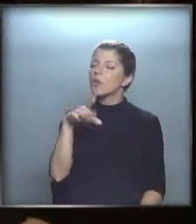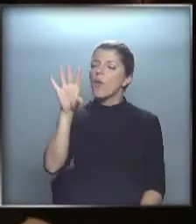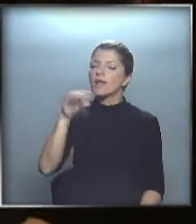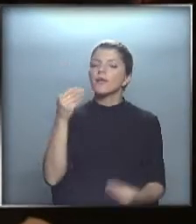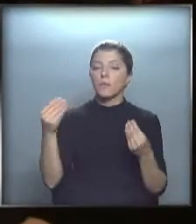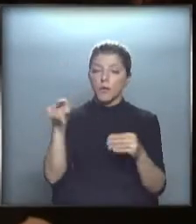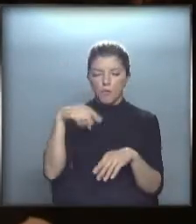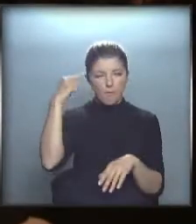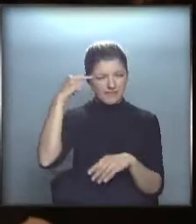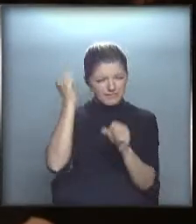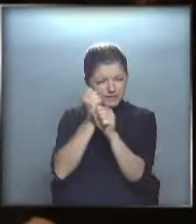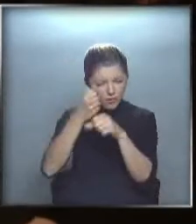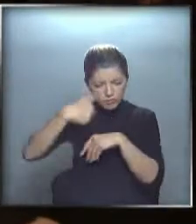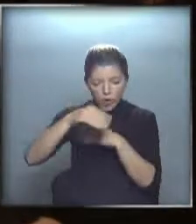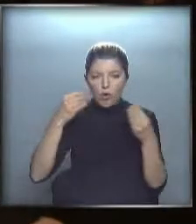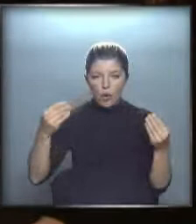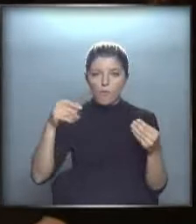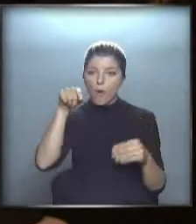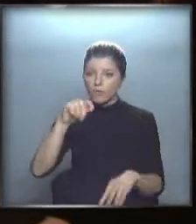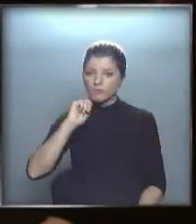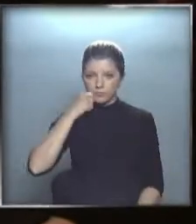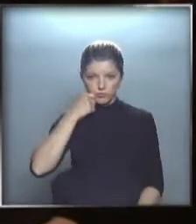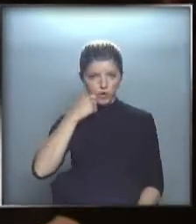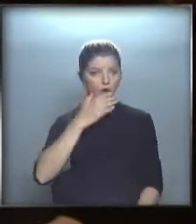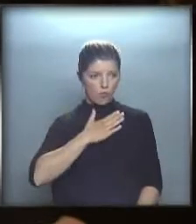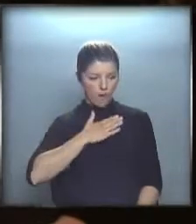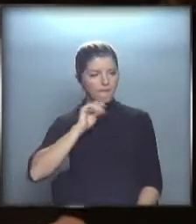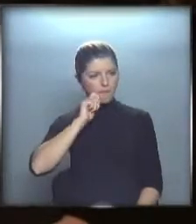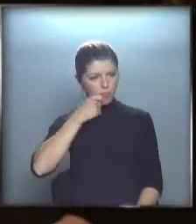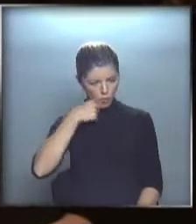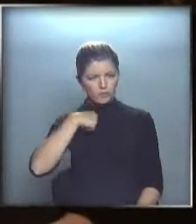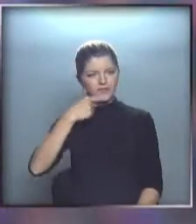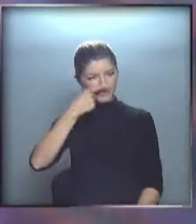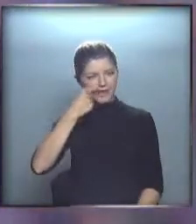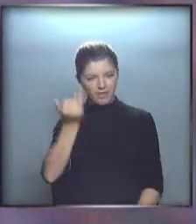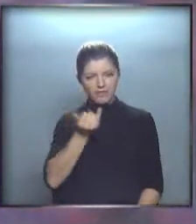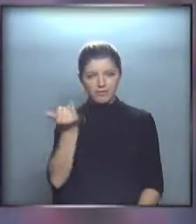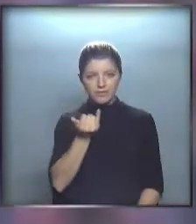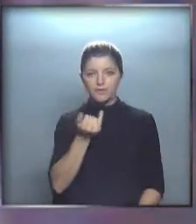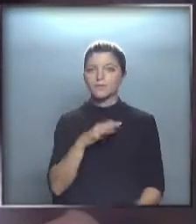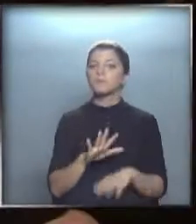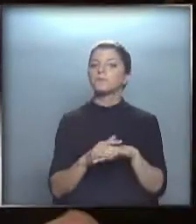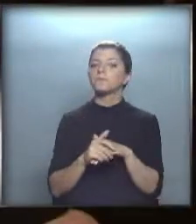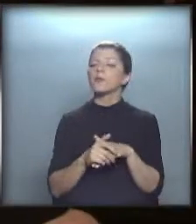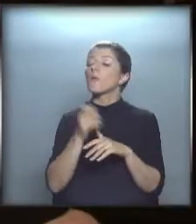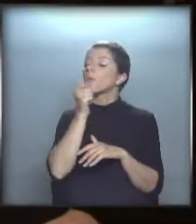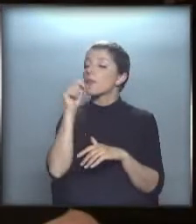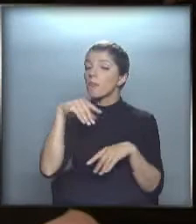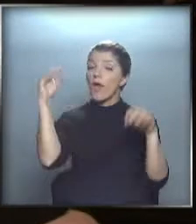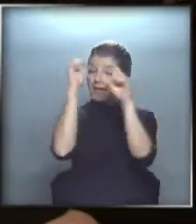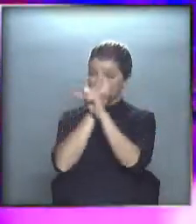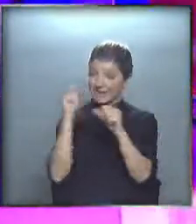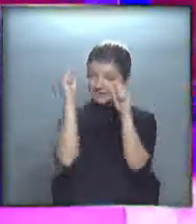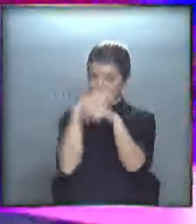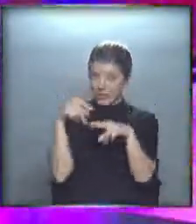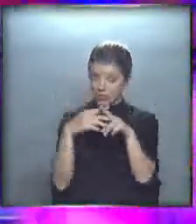realmente te gusta? Sí, yo me veo con esa carrera. Me gusta, me interesa. ¿Y pero dentro de la ingeniería industrial, que